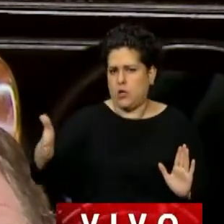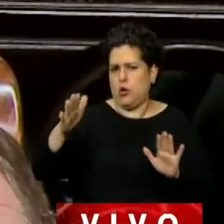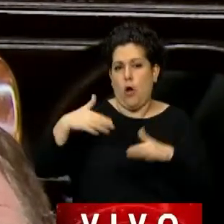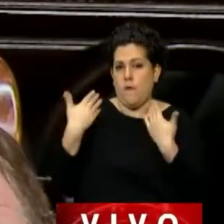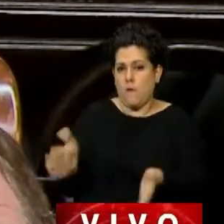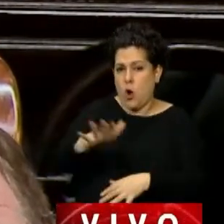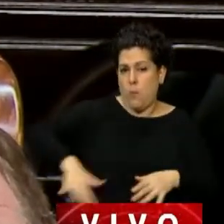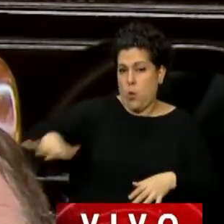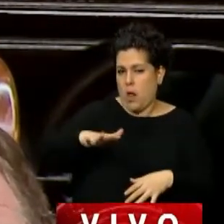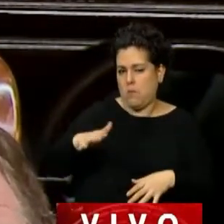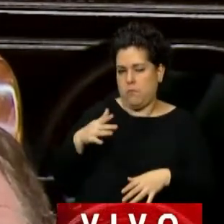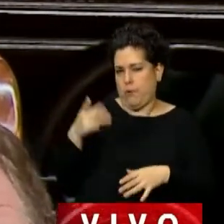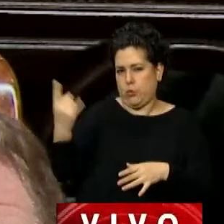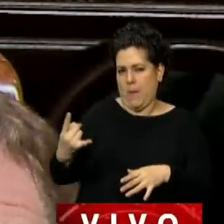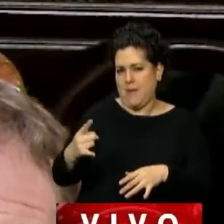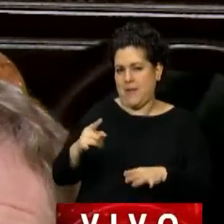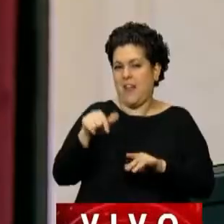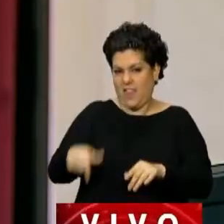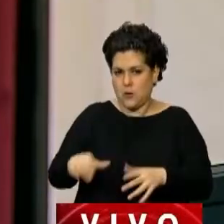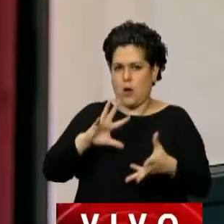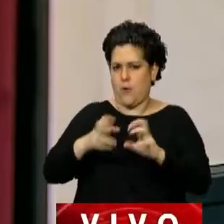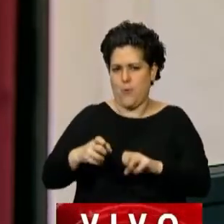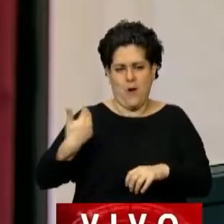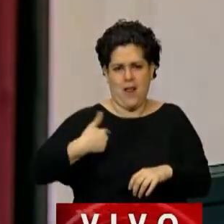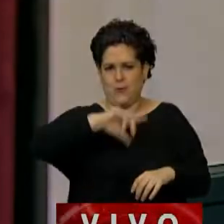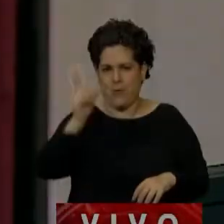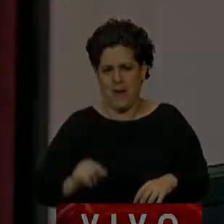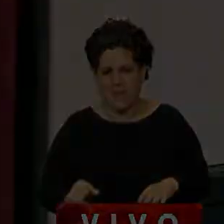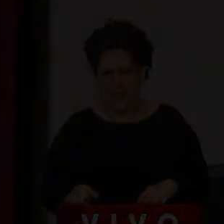populismo que azotó a la República Argentina. Gracias, presidente. Gracias, diputado Laspina.